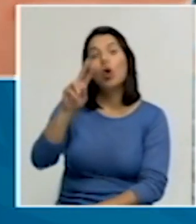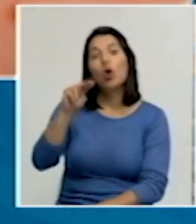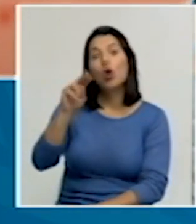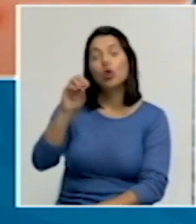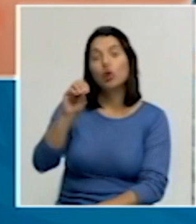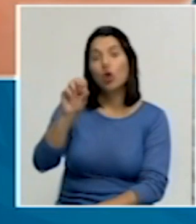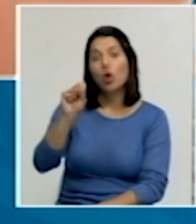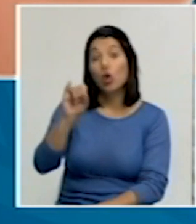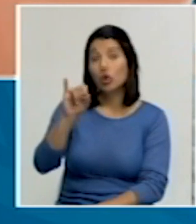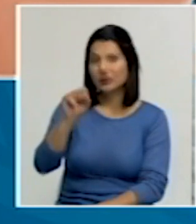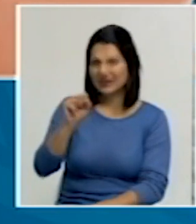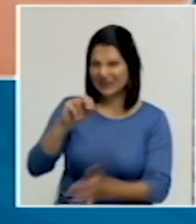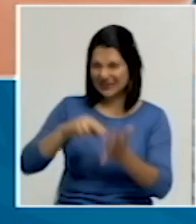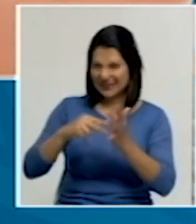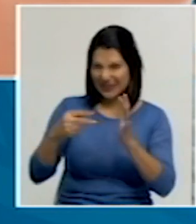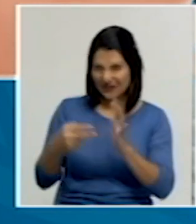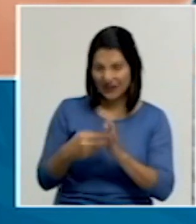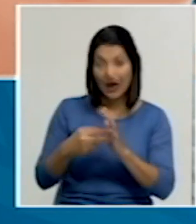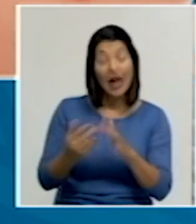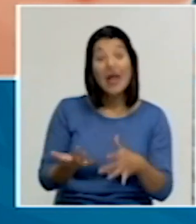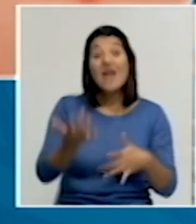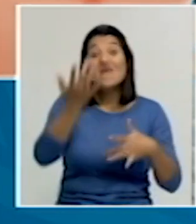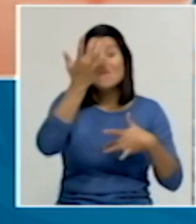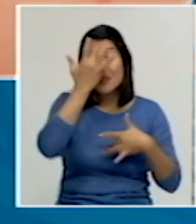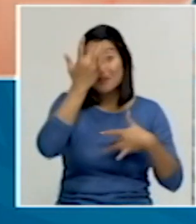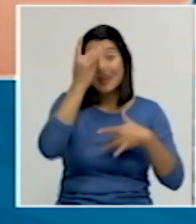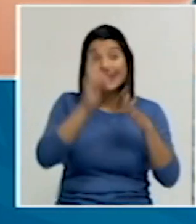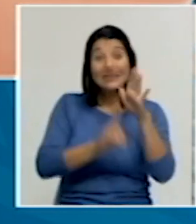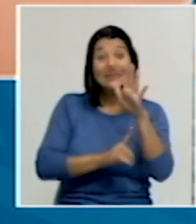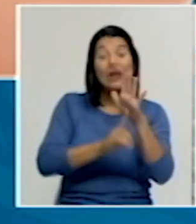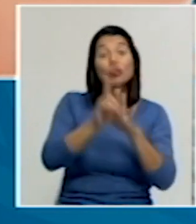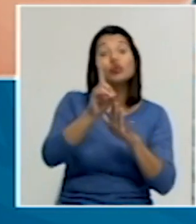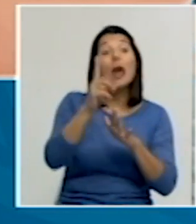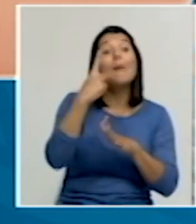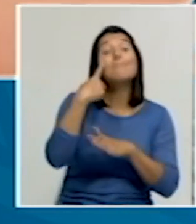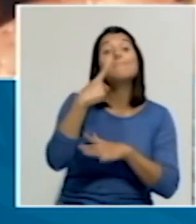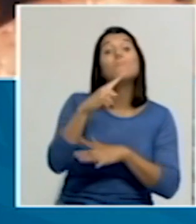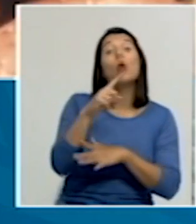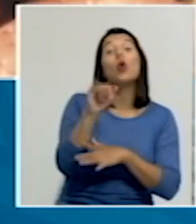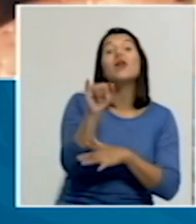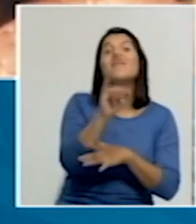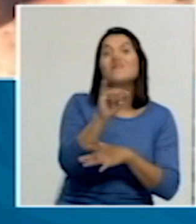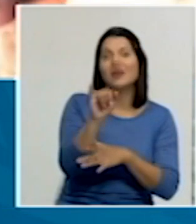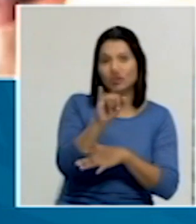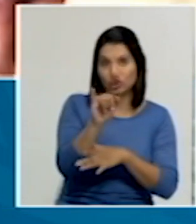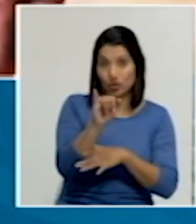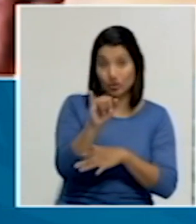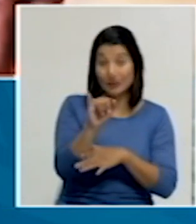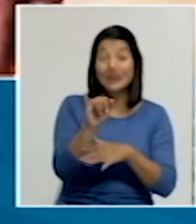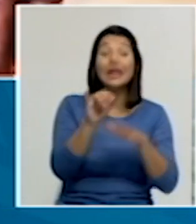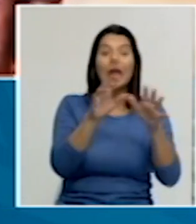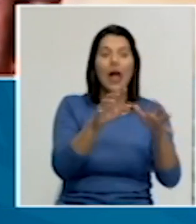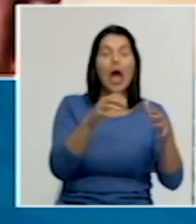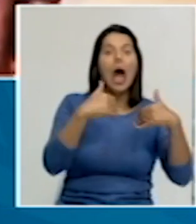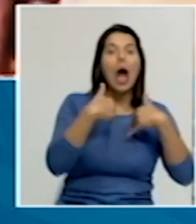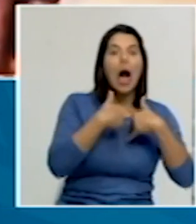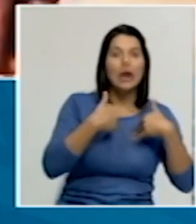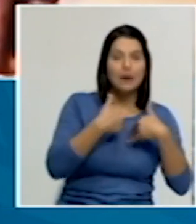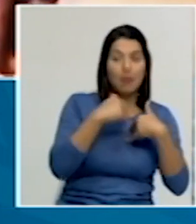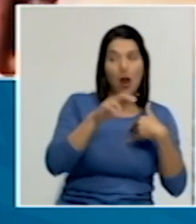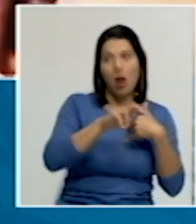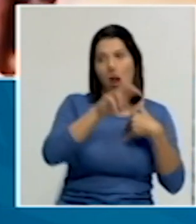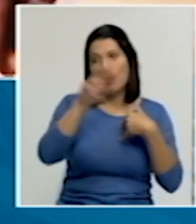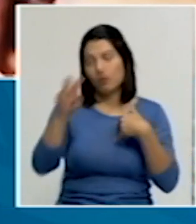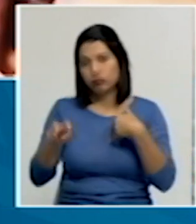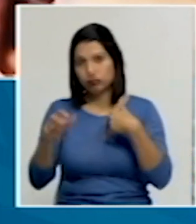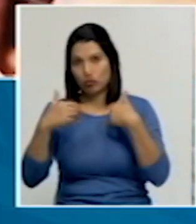enfermedades que son producidas por agentes infecciosos que dan el salto entre especies, pero en este caso